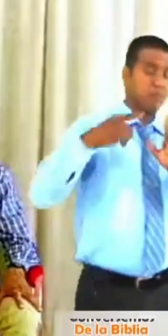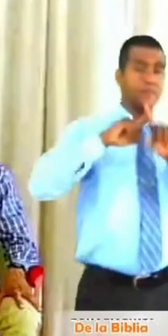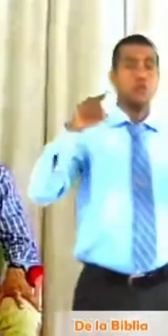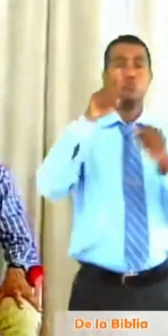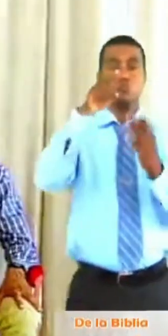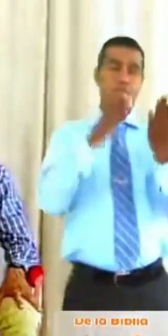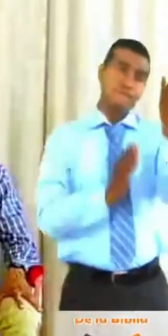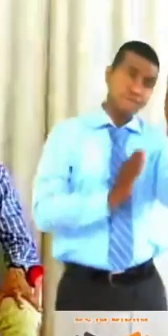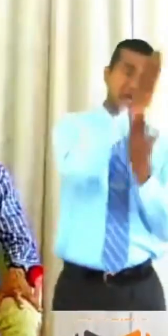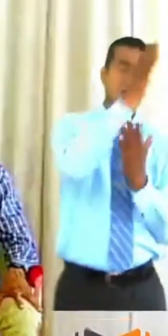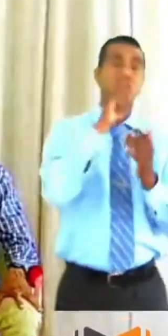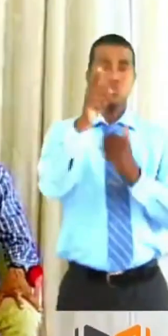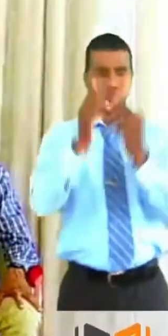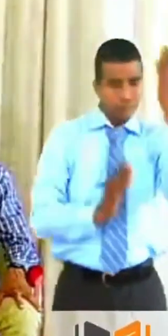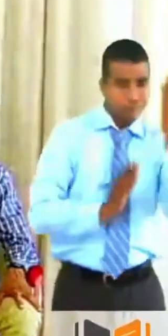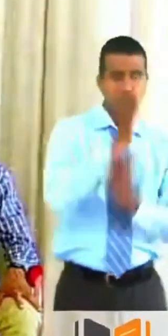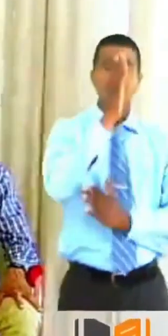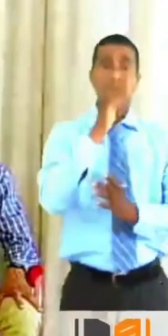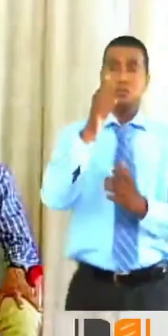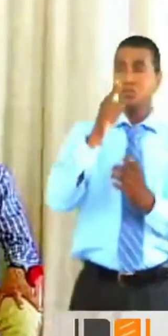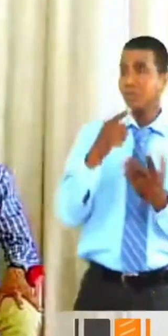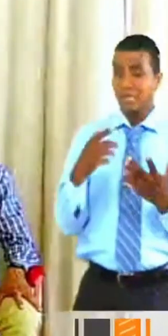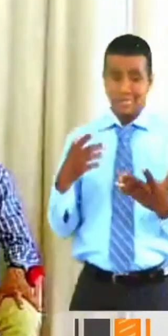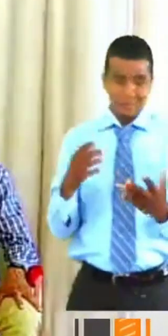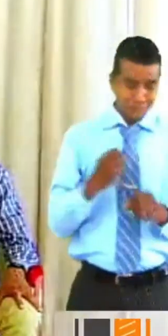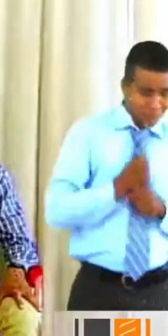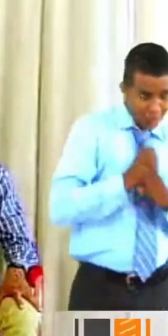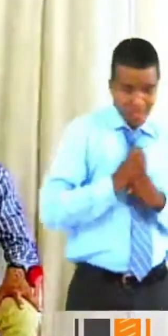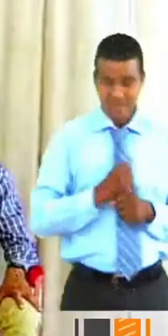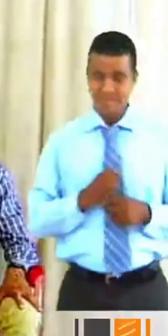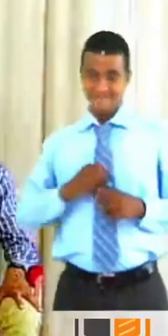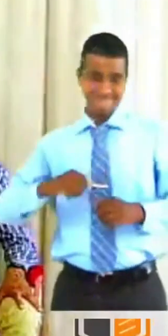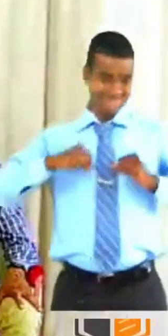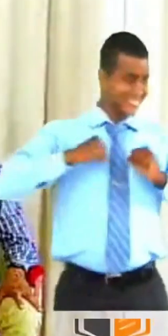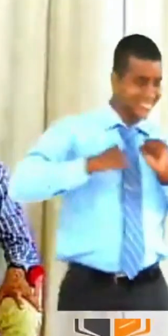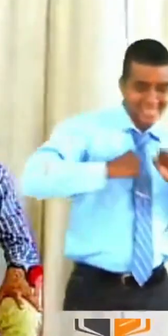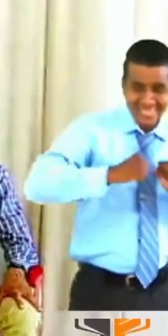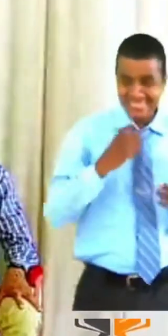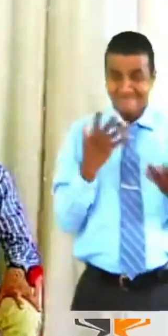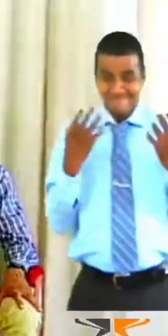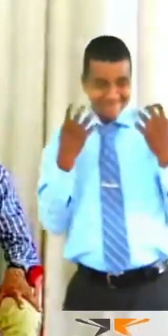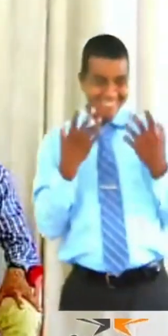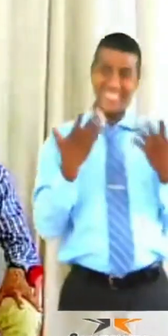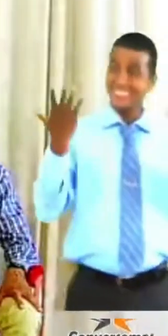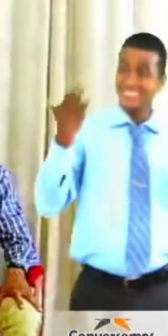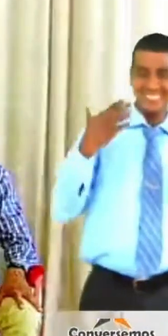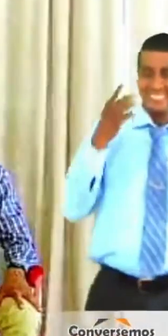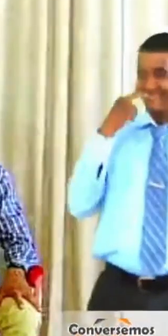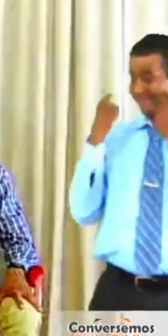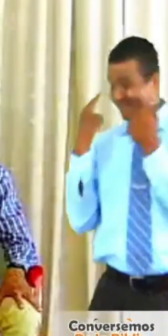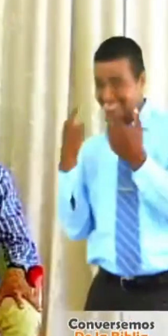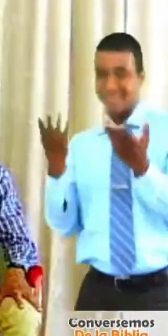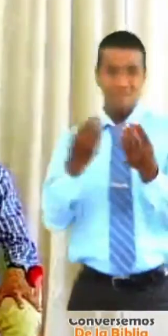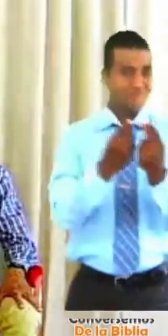Hermano, permanece fiel, que el poder no te mueva, que la riqueza no te mueva, si te da fama que no te mueva, si te da una economía estable que no te